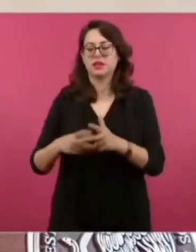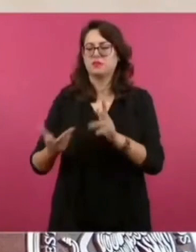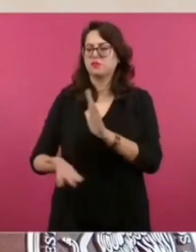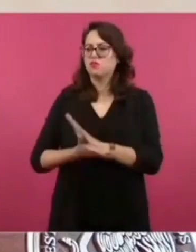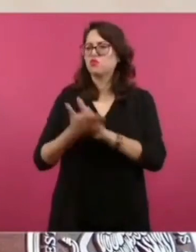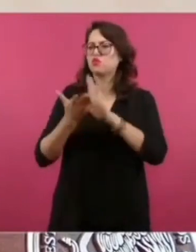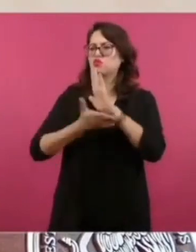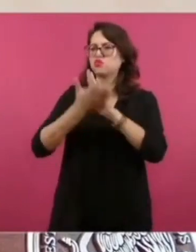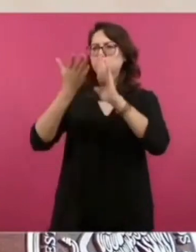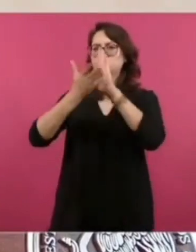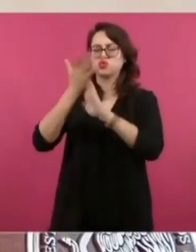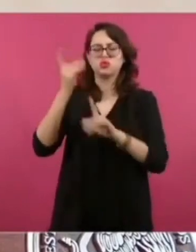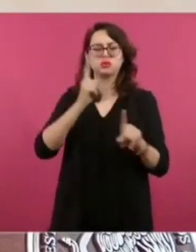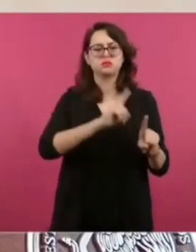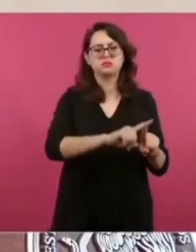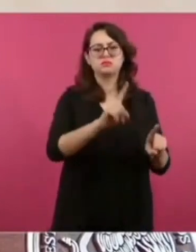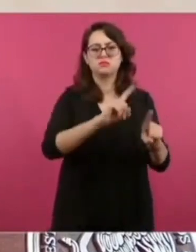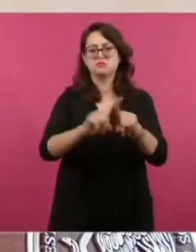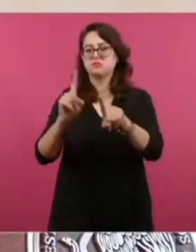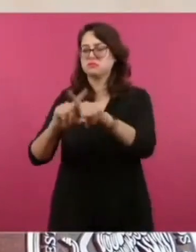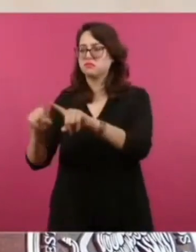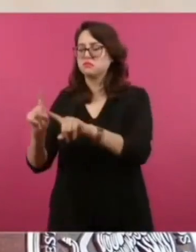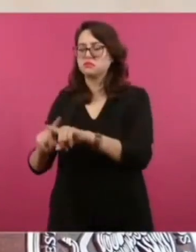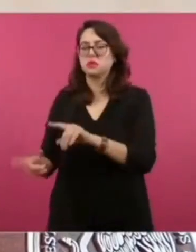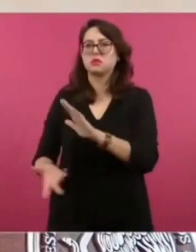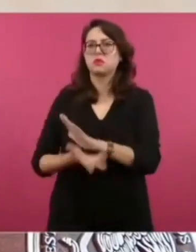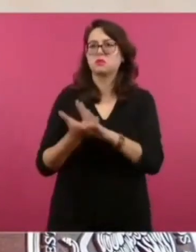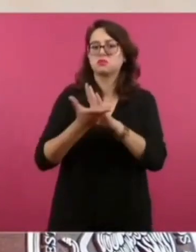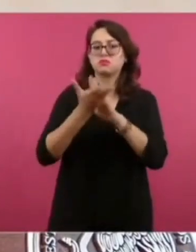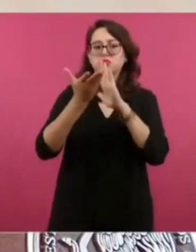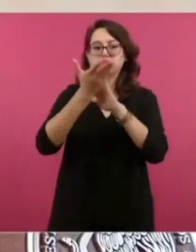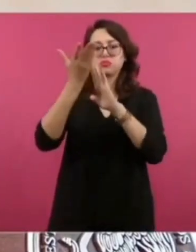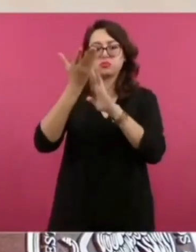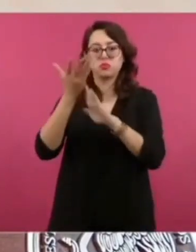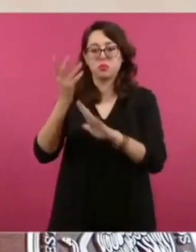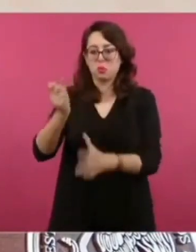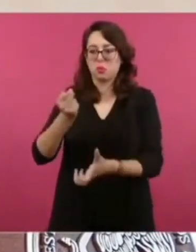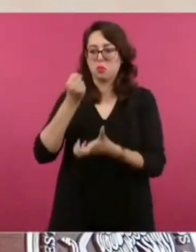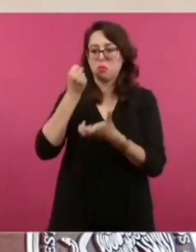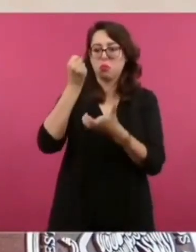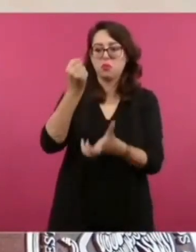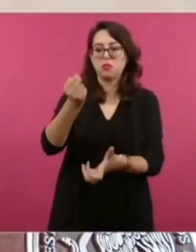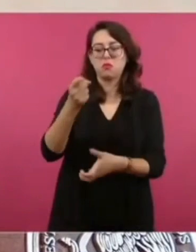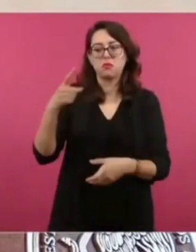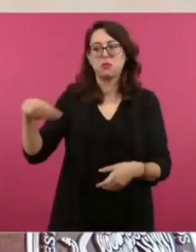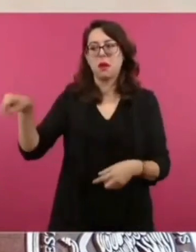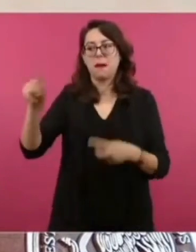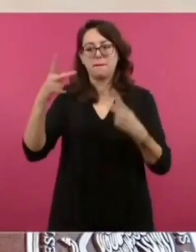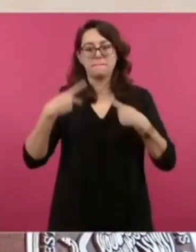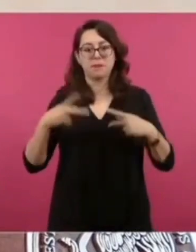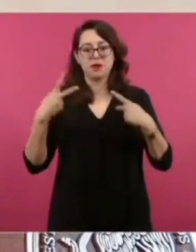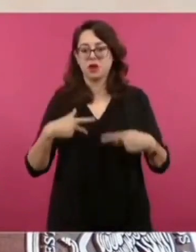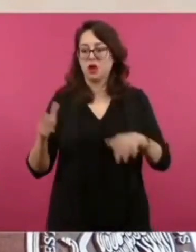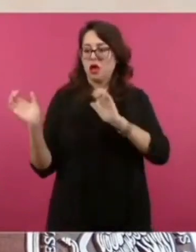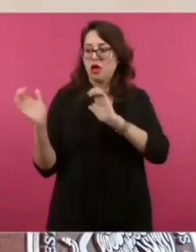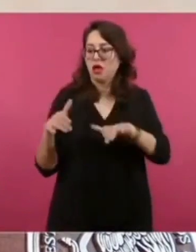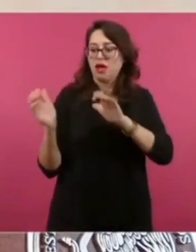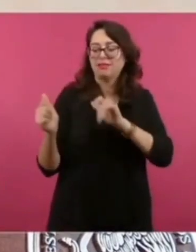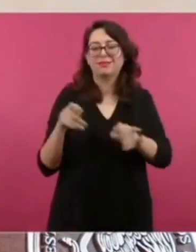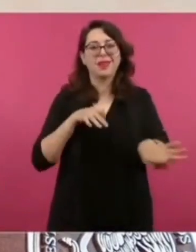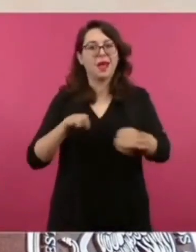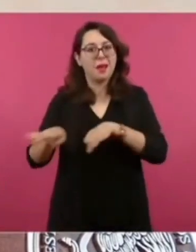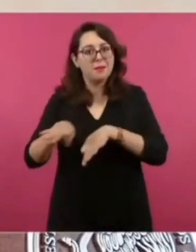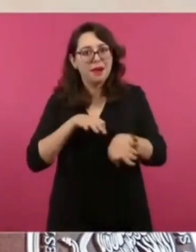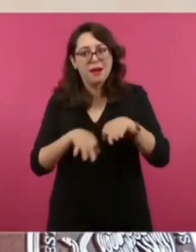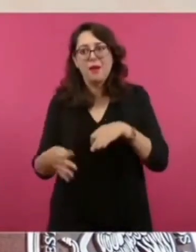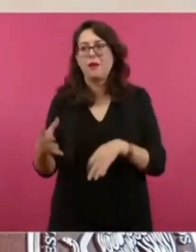como nunca se incrementó la inversión pública. Para que tengan una